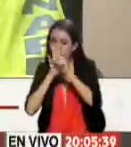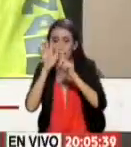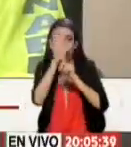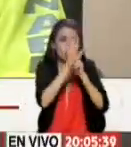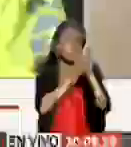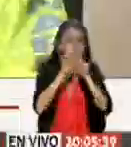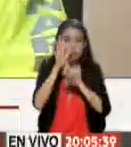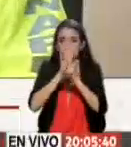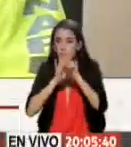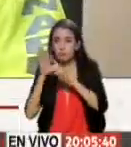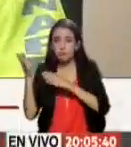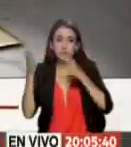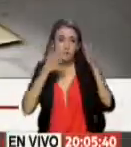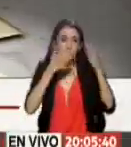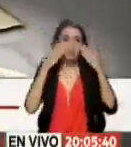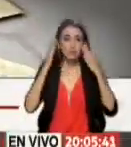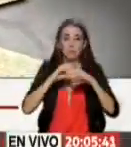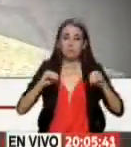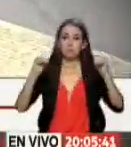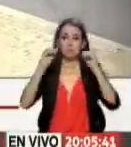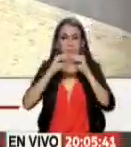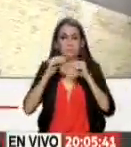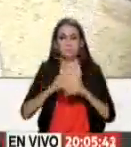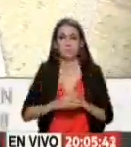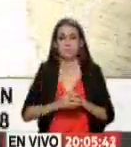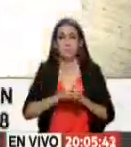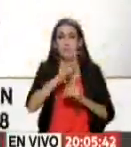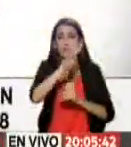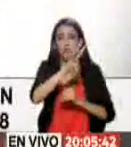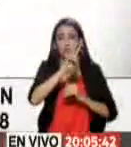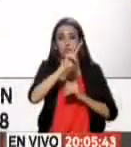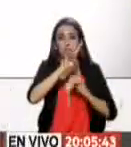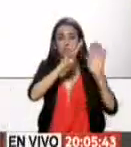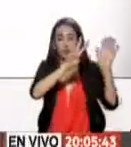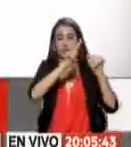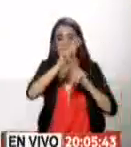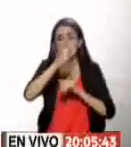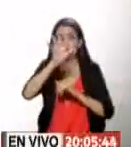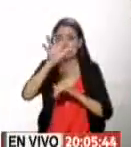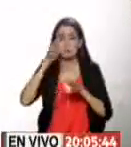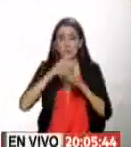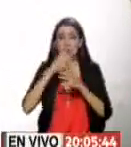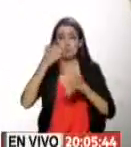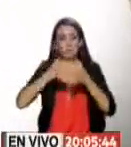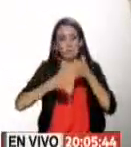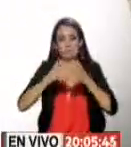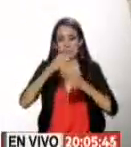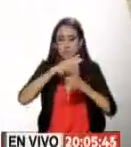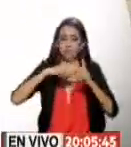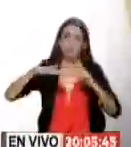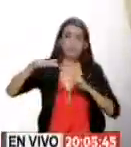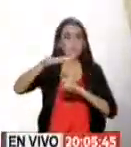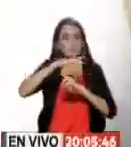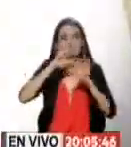3 detonantes más altos. De esta cifra, 925 casos se presentaron en el entorno